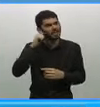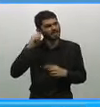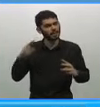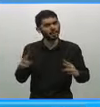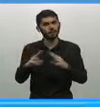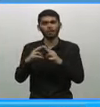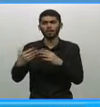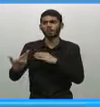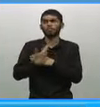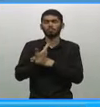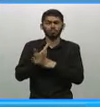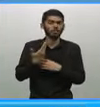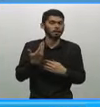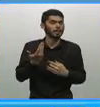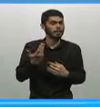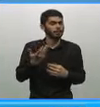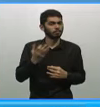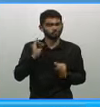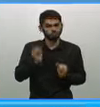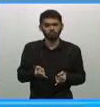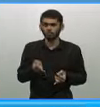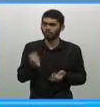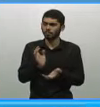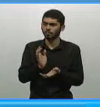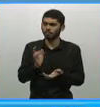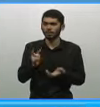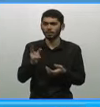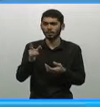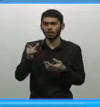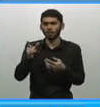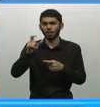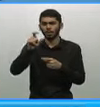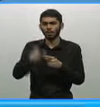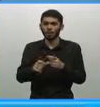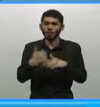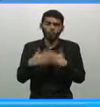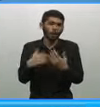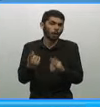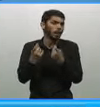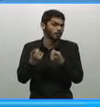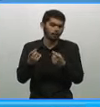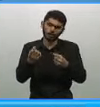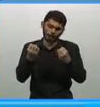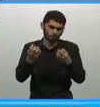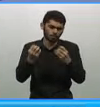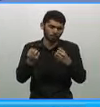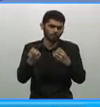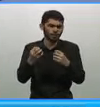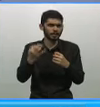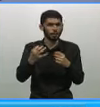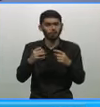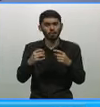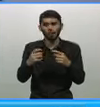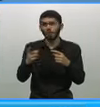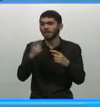es beneficio para el Paris Saint-Germain, fundamentalmente es beneficio para el jugador y mañana seguramente será un beneficio